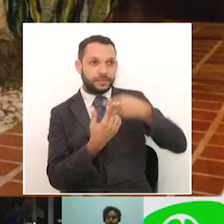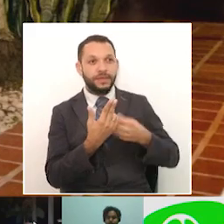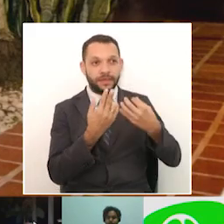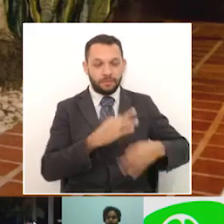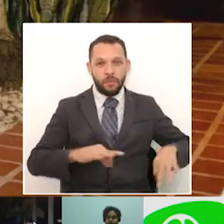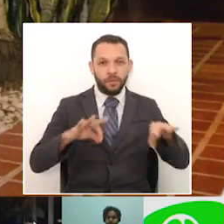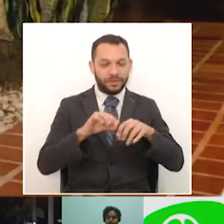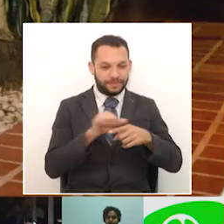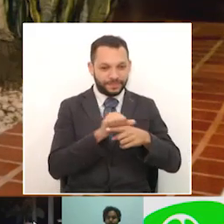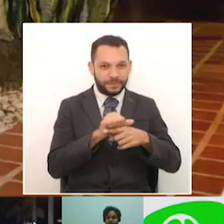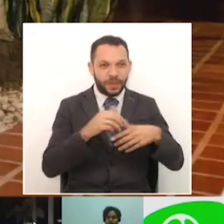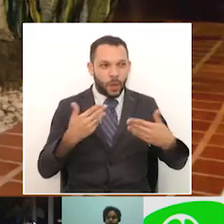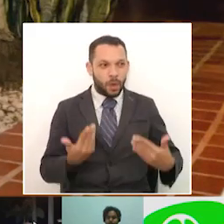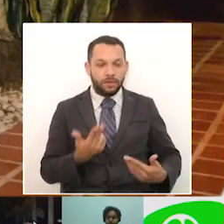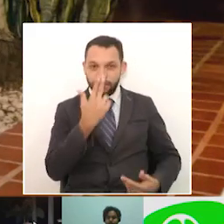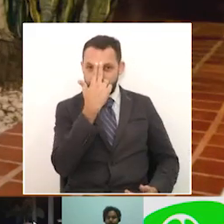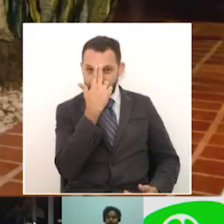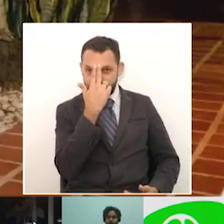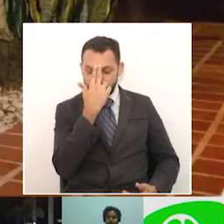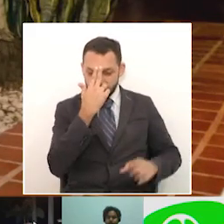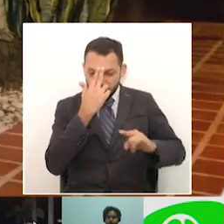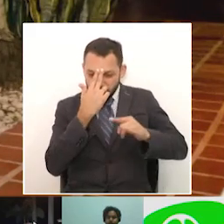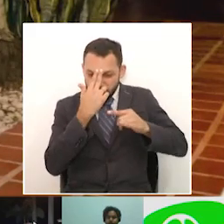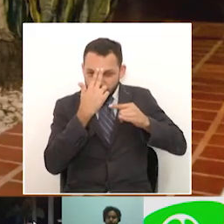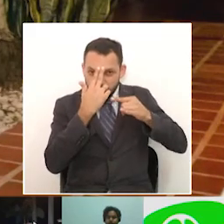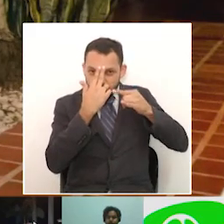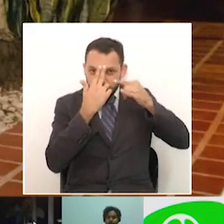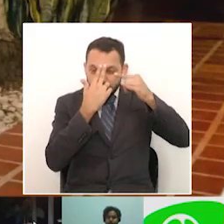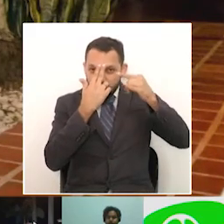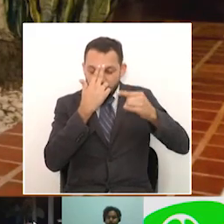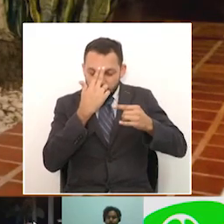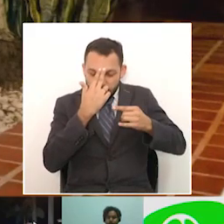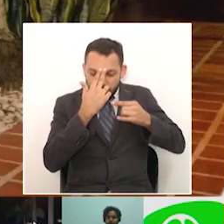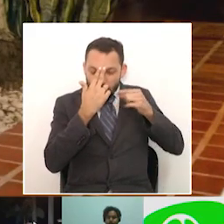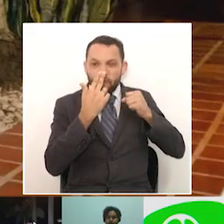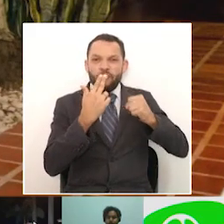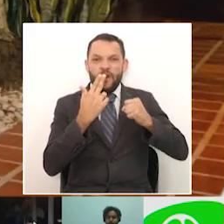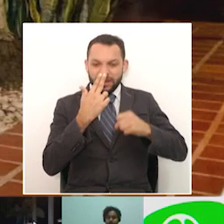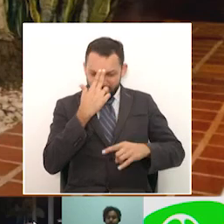lo que van a hacer es inhalar profundo por el lado izquierdo,